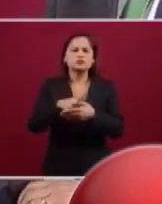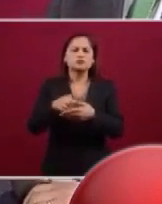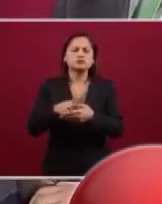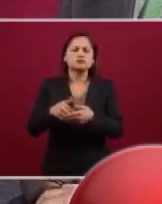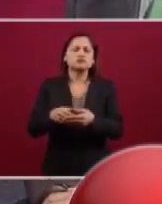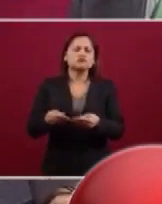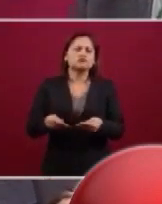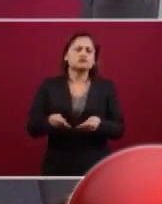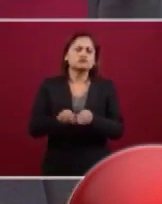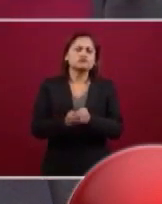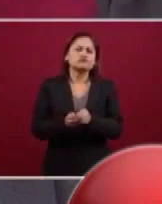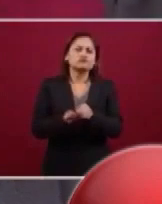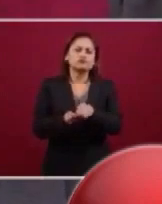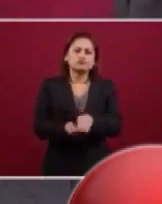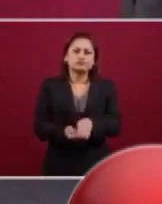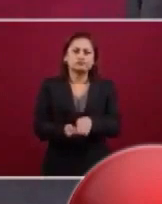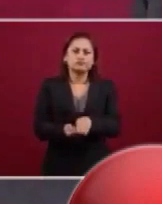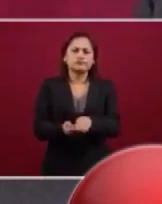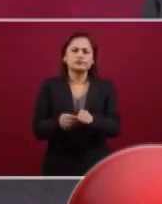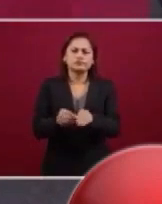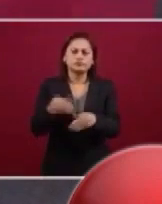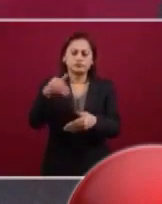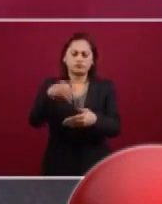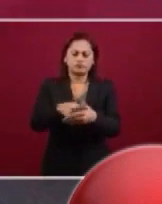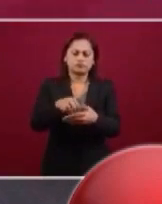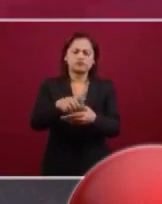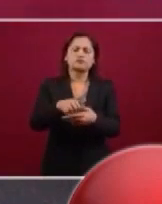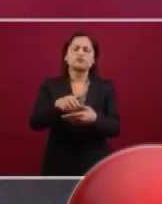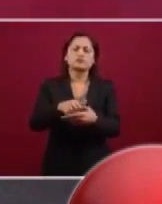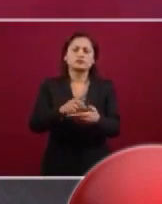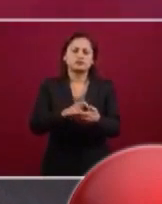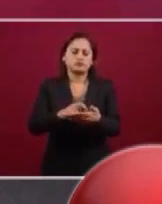señalización o identificación en la cartera